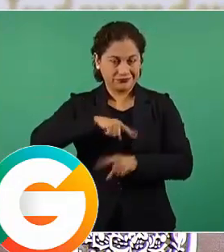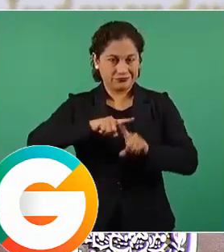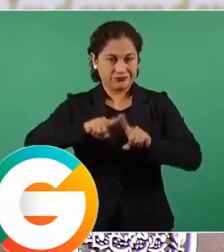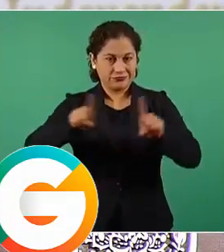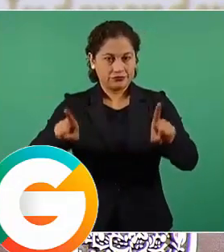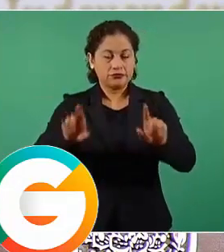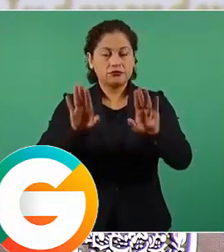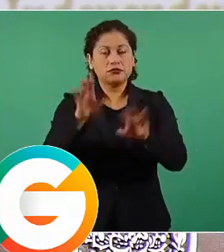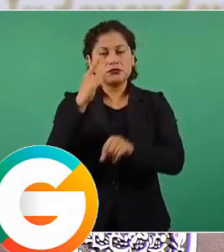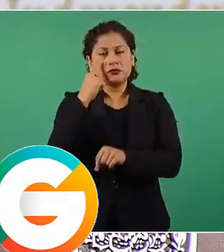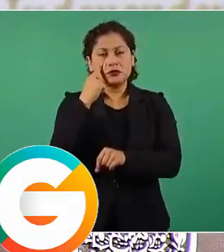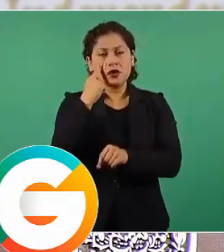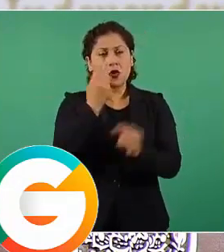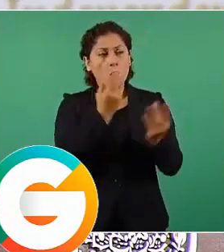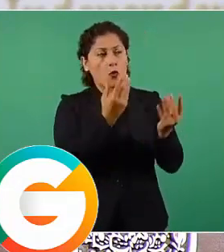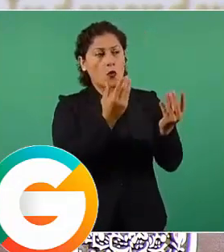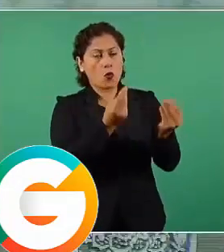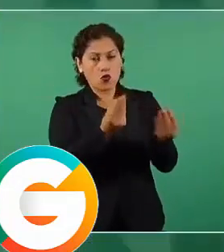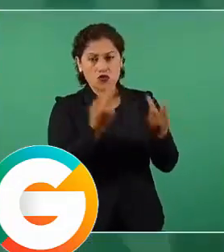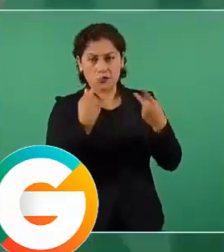piensan de que